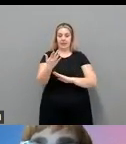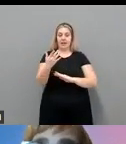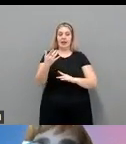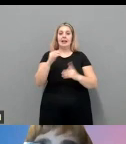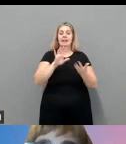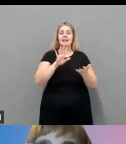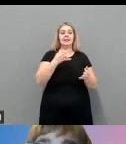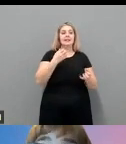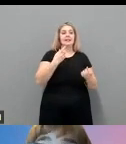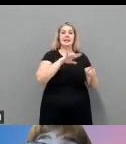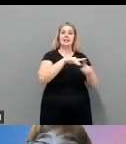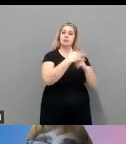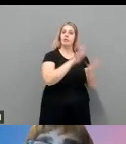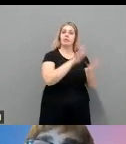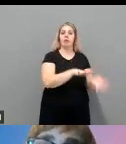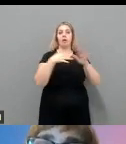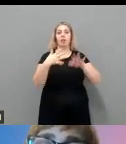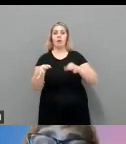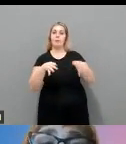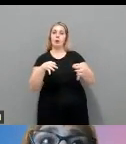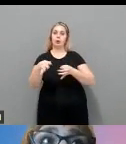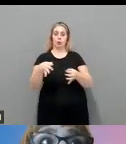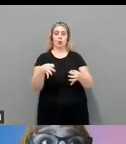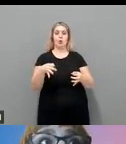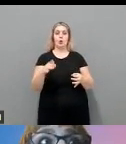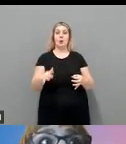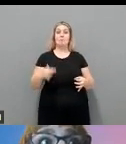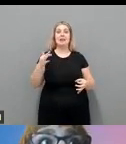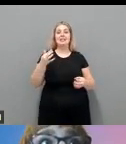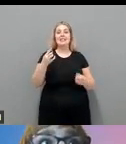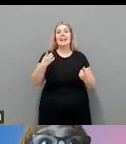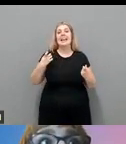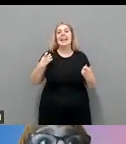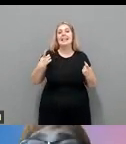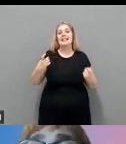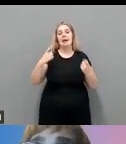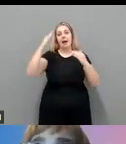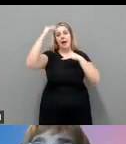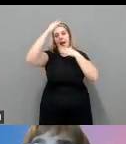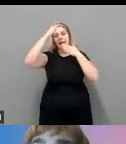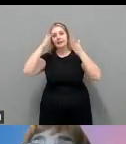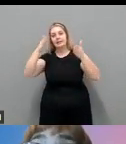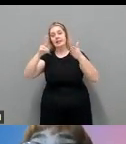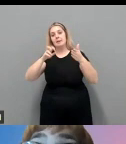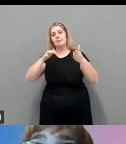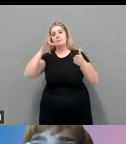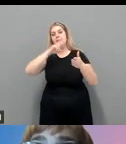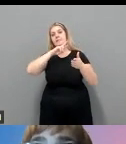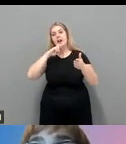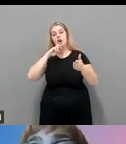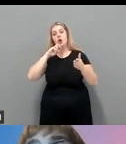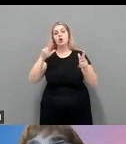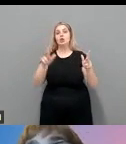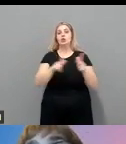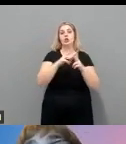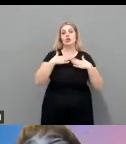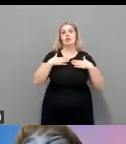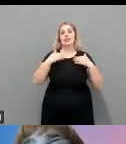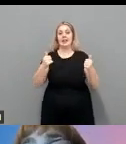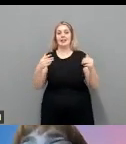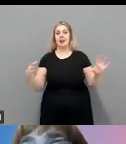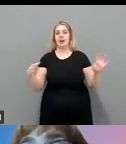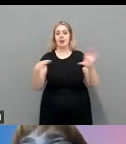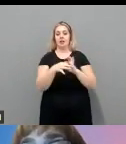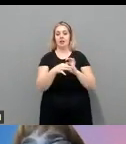protocolarizar esta situación y necesitamos sobre todo atender y poner en valor la coordinación sociosanitaria, porque